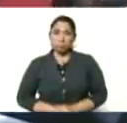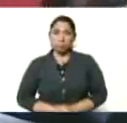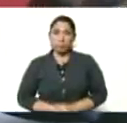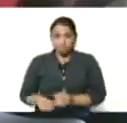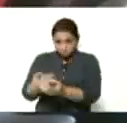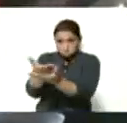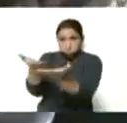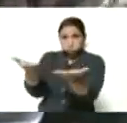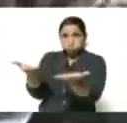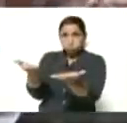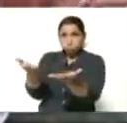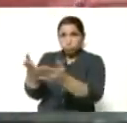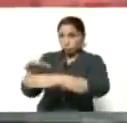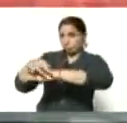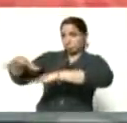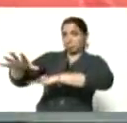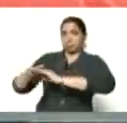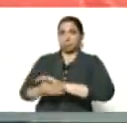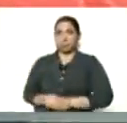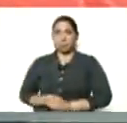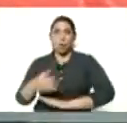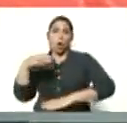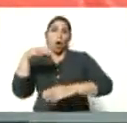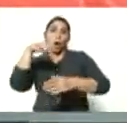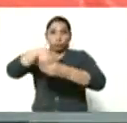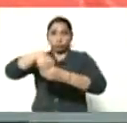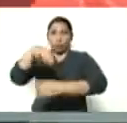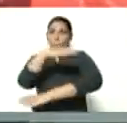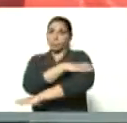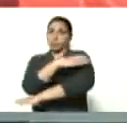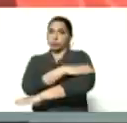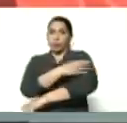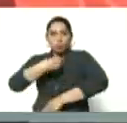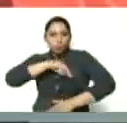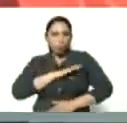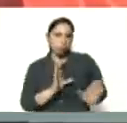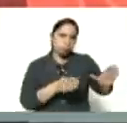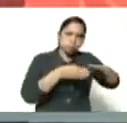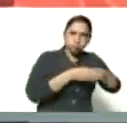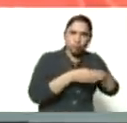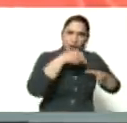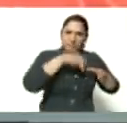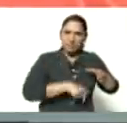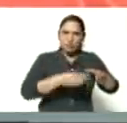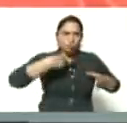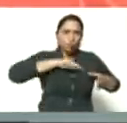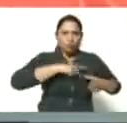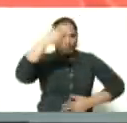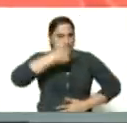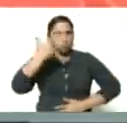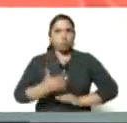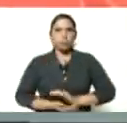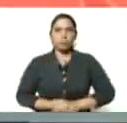a ellos allá en su oposición y nosotros acá en nuestra posición.